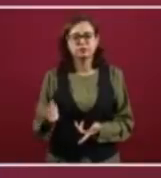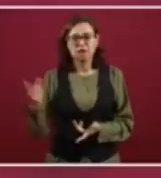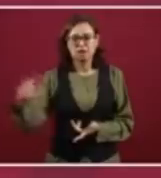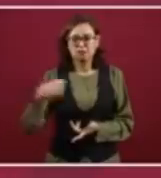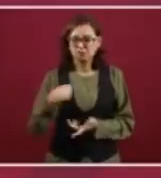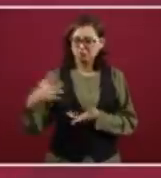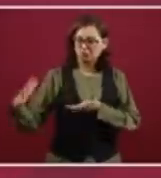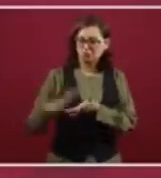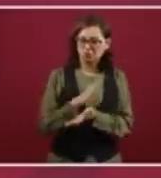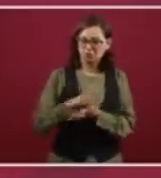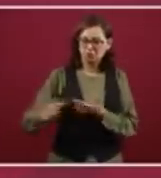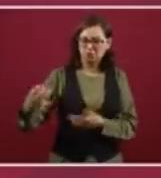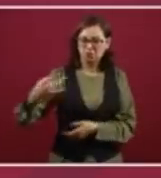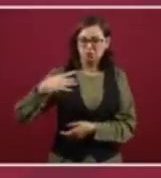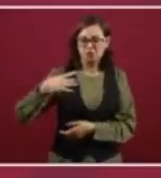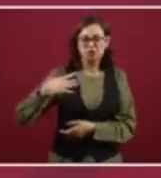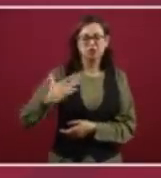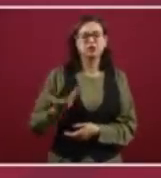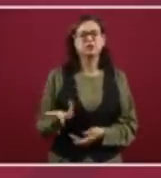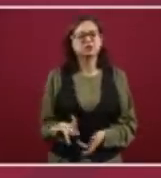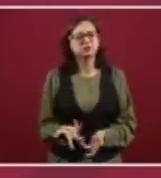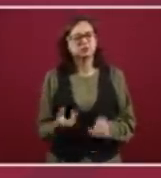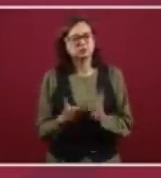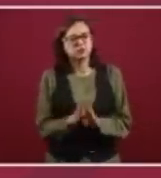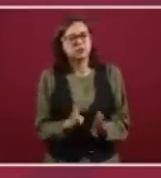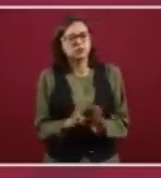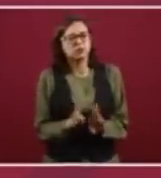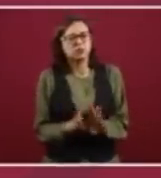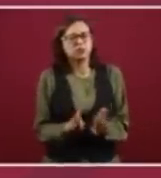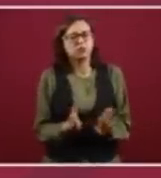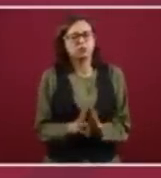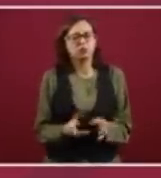destruyeron políticamente. Entonces, ¿cómo